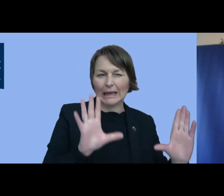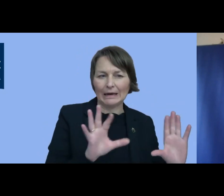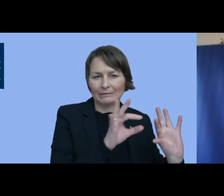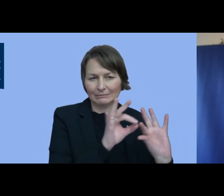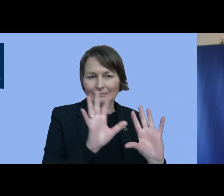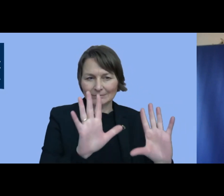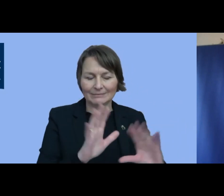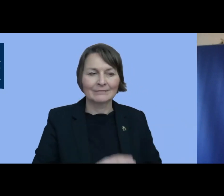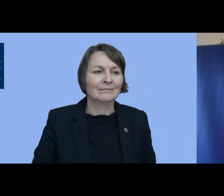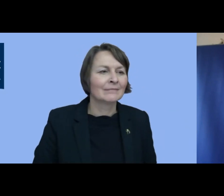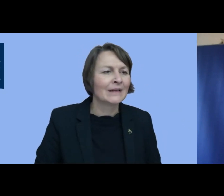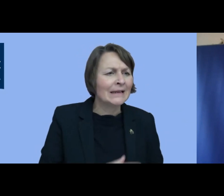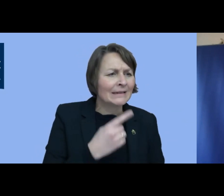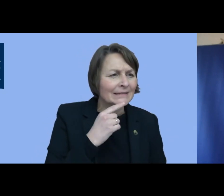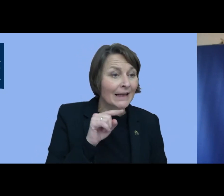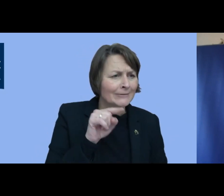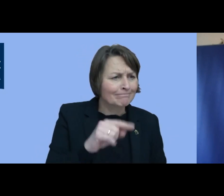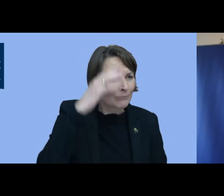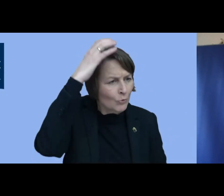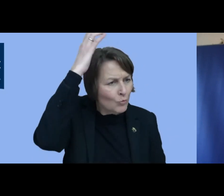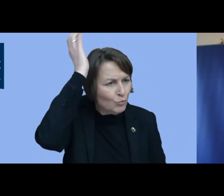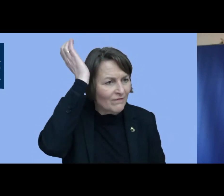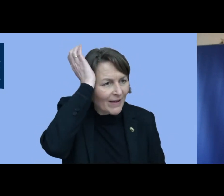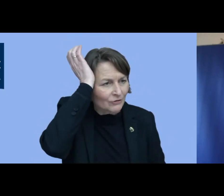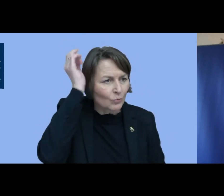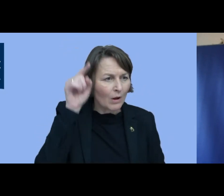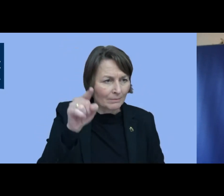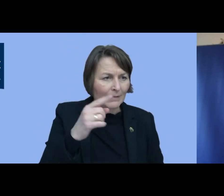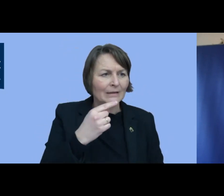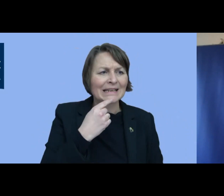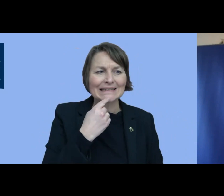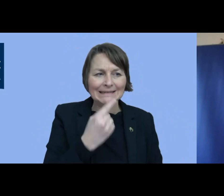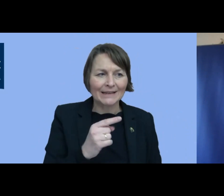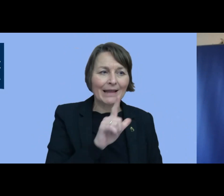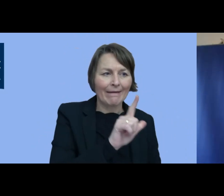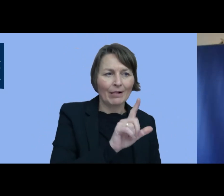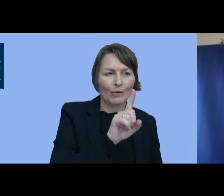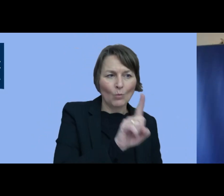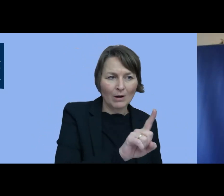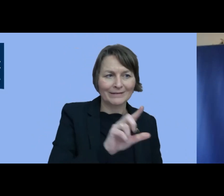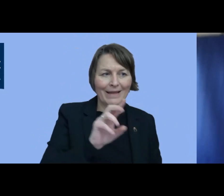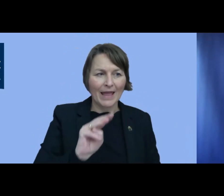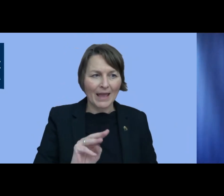Una de las preguntas que apareció en el chat